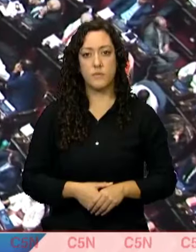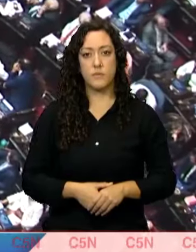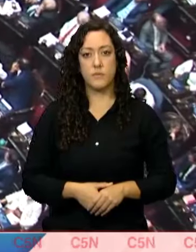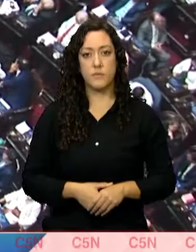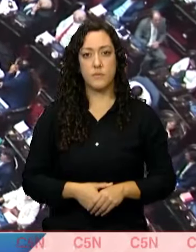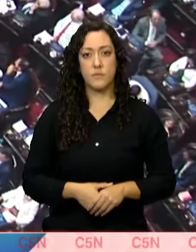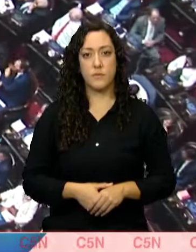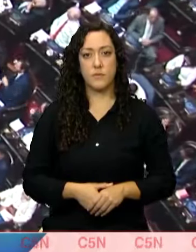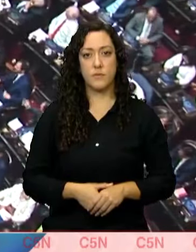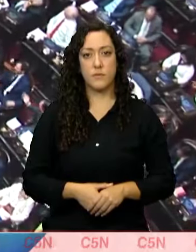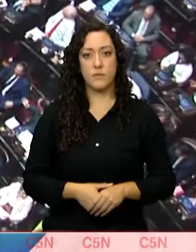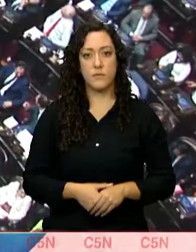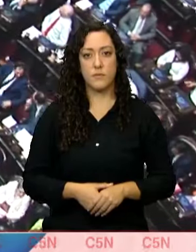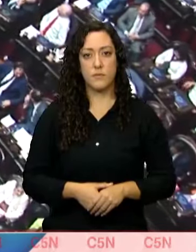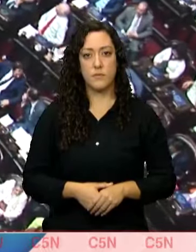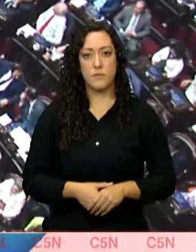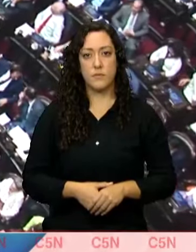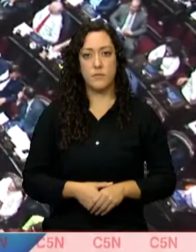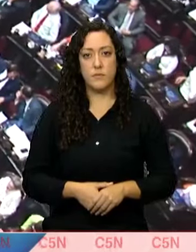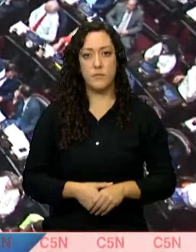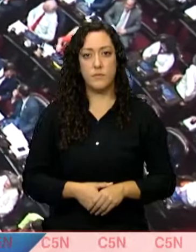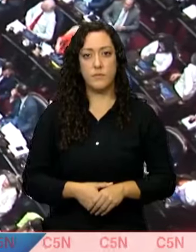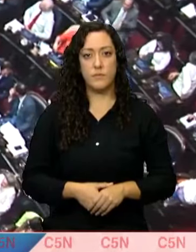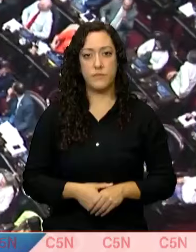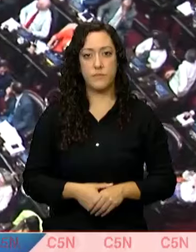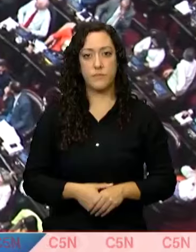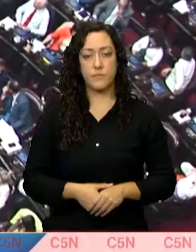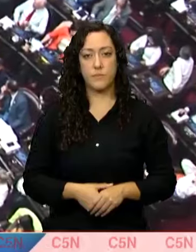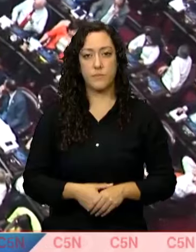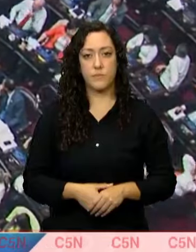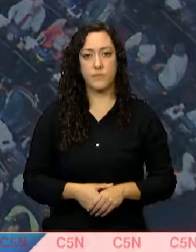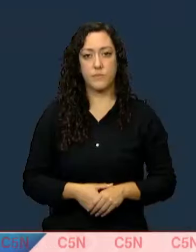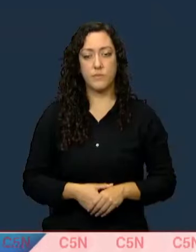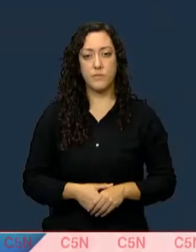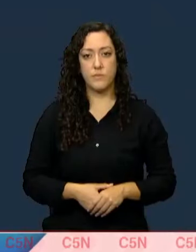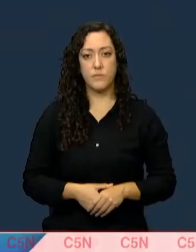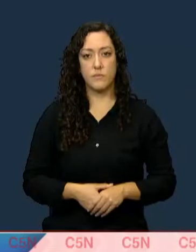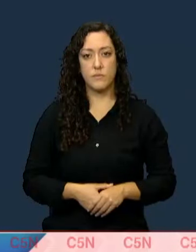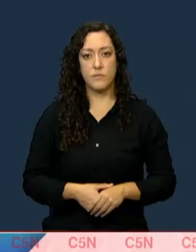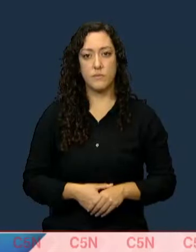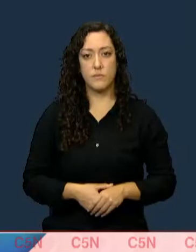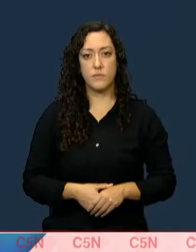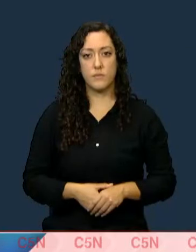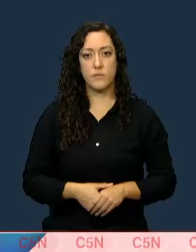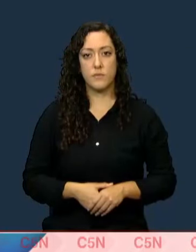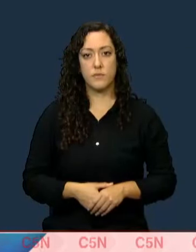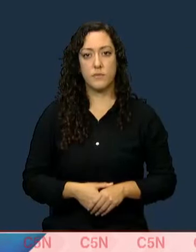Con estas facultades, recuerden que Menem inventó el persaltum y privatizó la vida de Argentina, ¿te acordás?